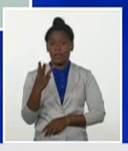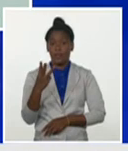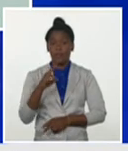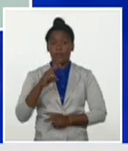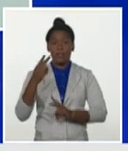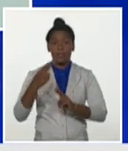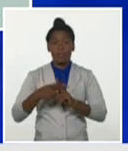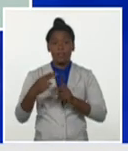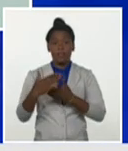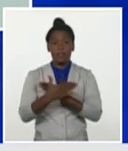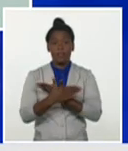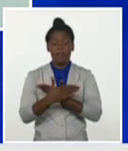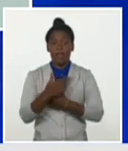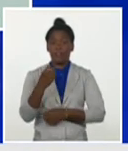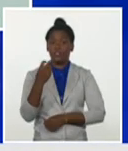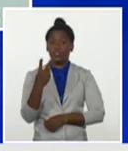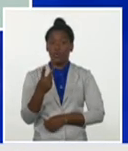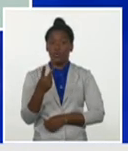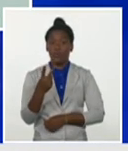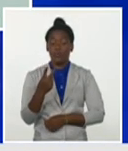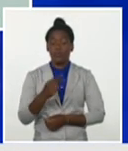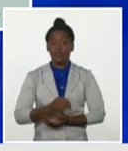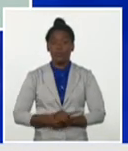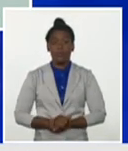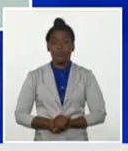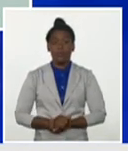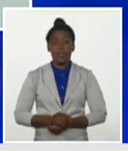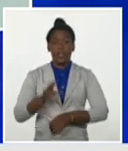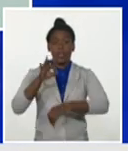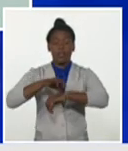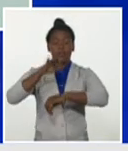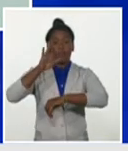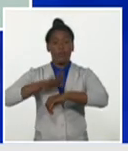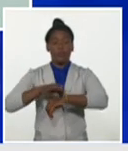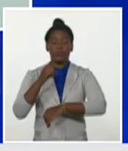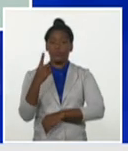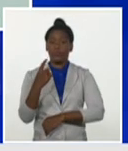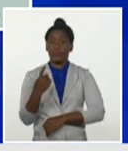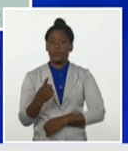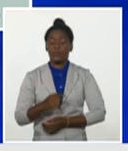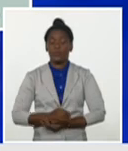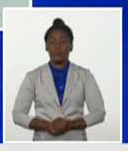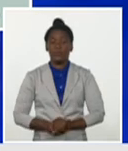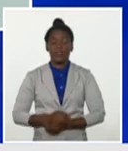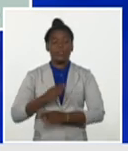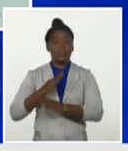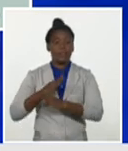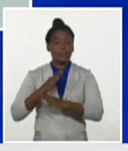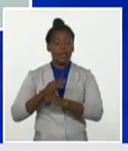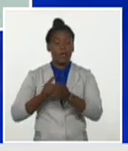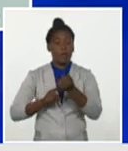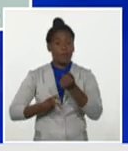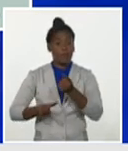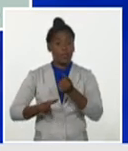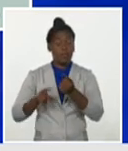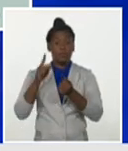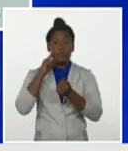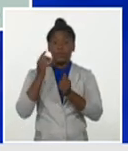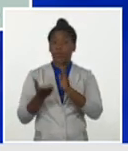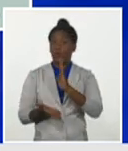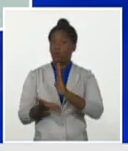Río Cauto y Guisa con 1 cada uno. Santiago realmente 90 casos es una cifra muy